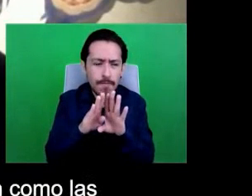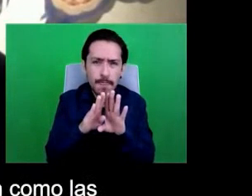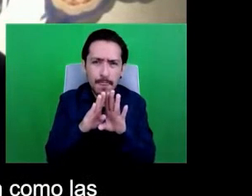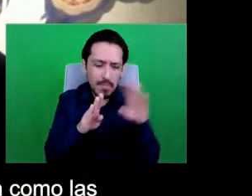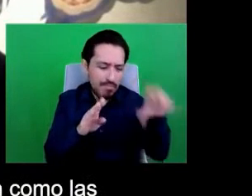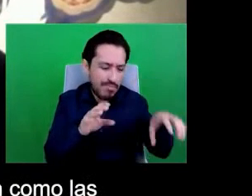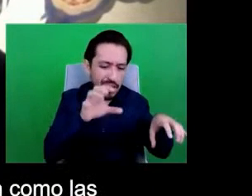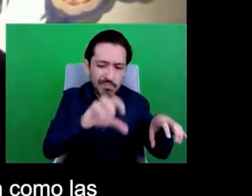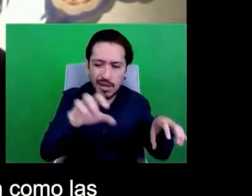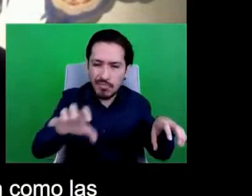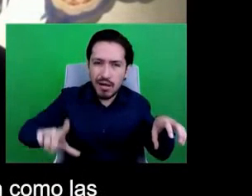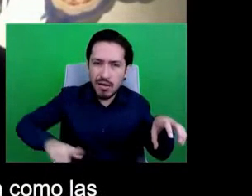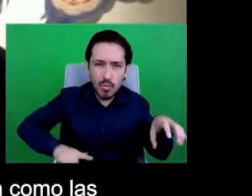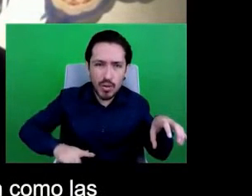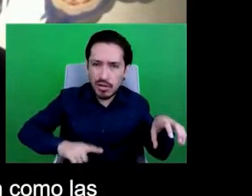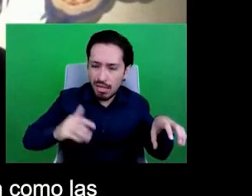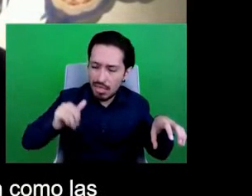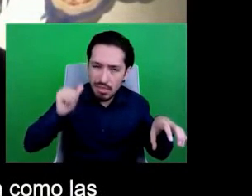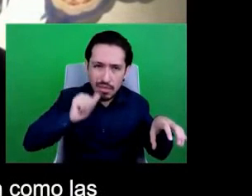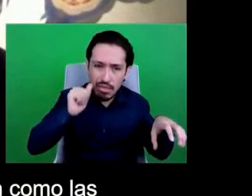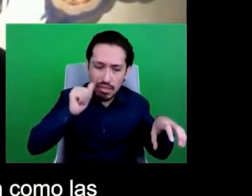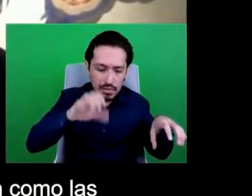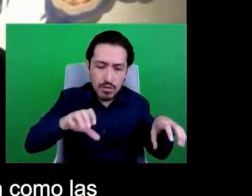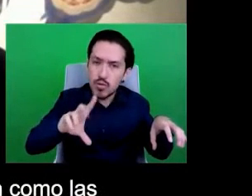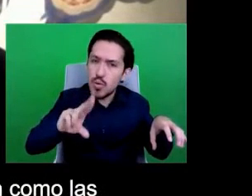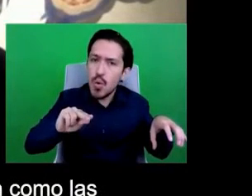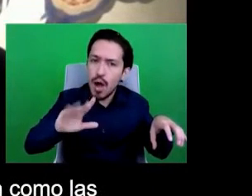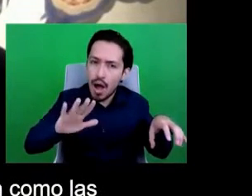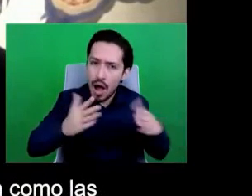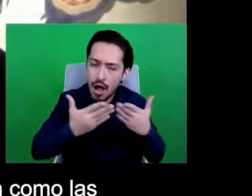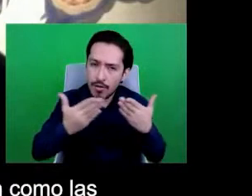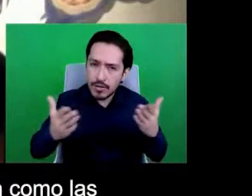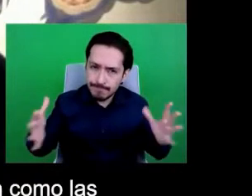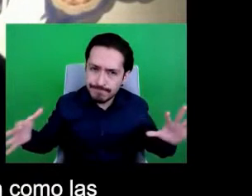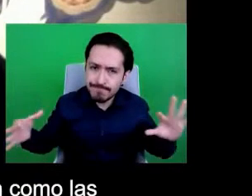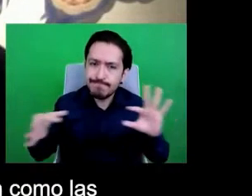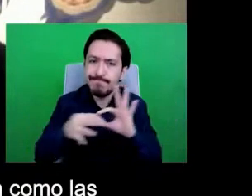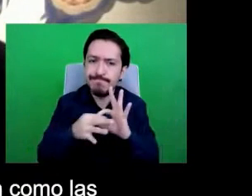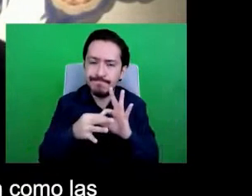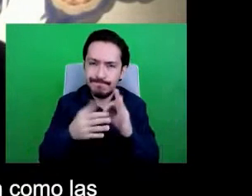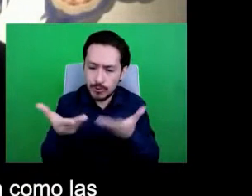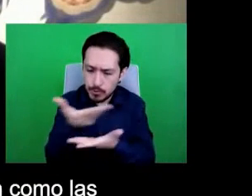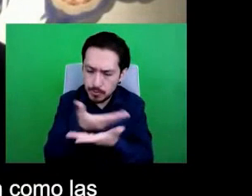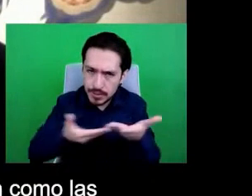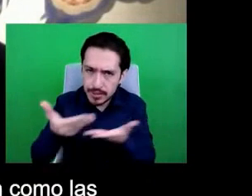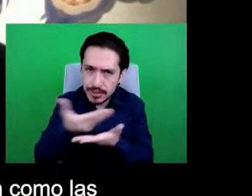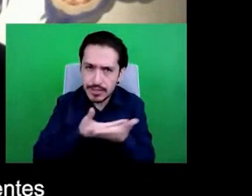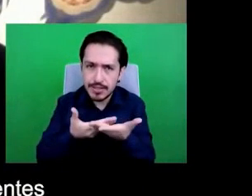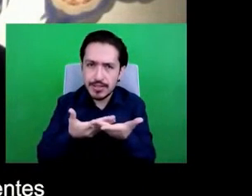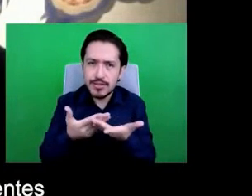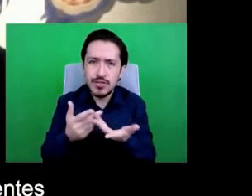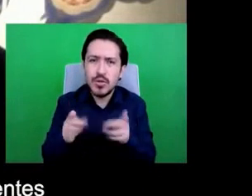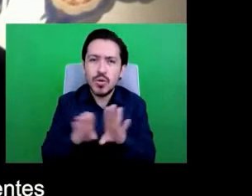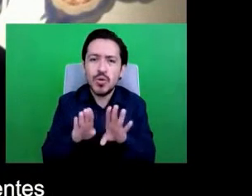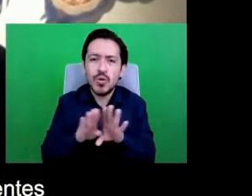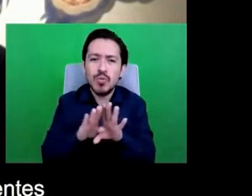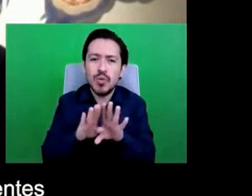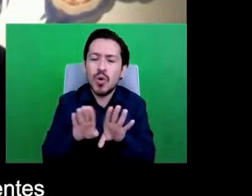Pensar en una forma que tiene que ver más bien con cómo las personas viven y no tanto con cómo los